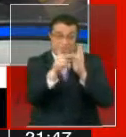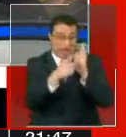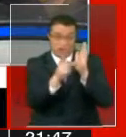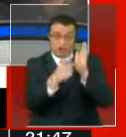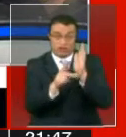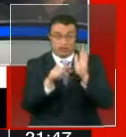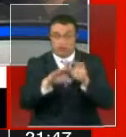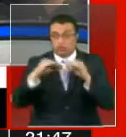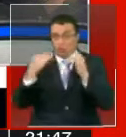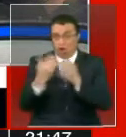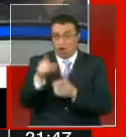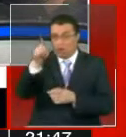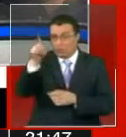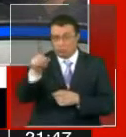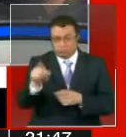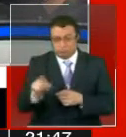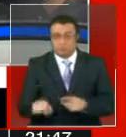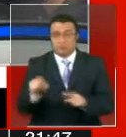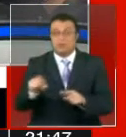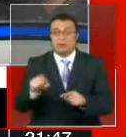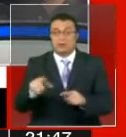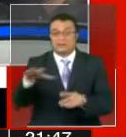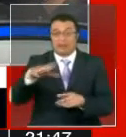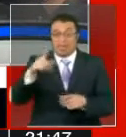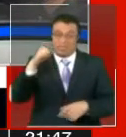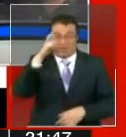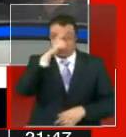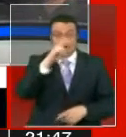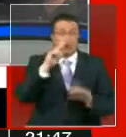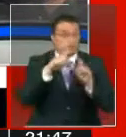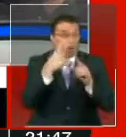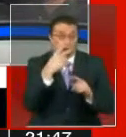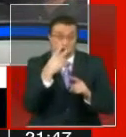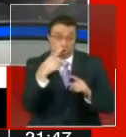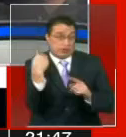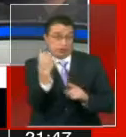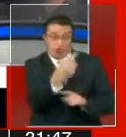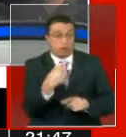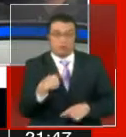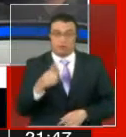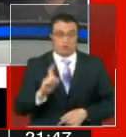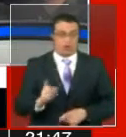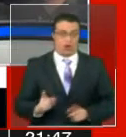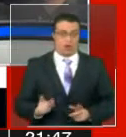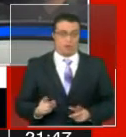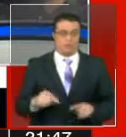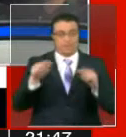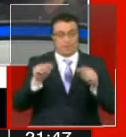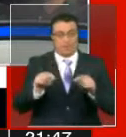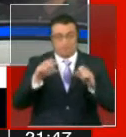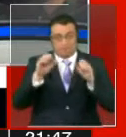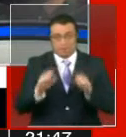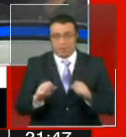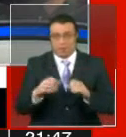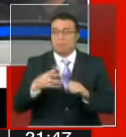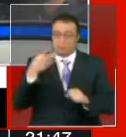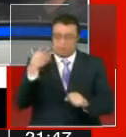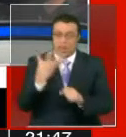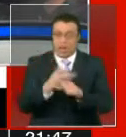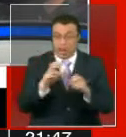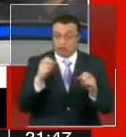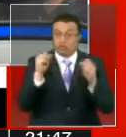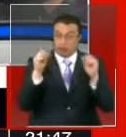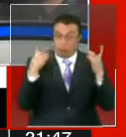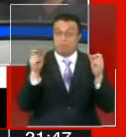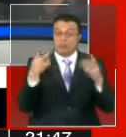nuestros candidatos, en ese sentido, es difícil, no los conozco a todos. Así que yo creo que aquí pueden haber cualquier cantidad de